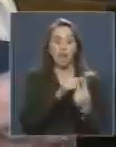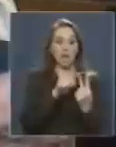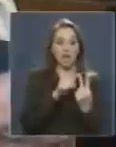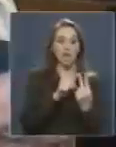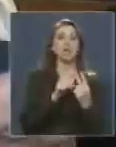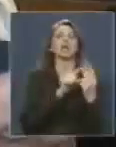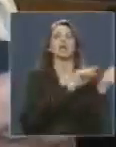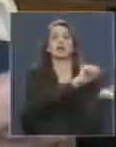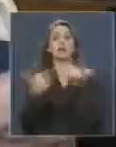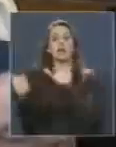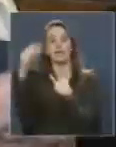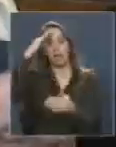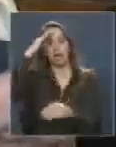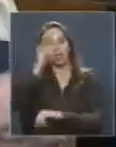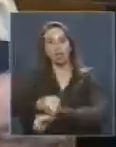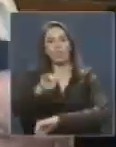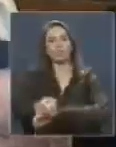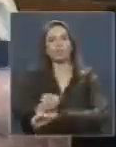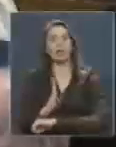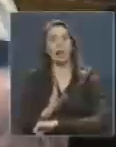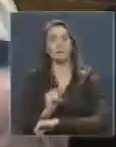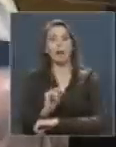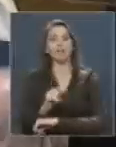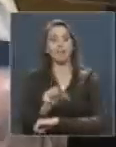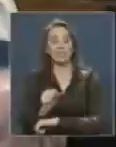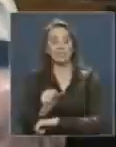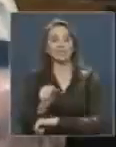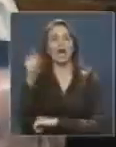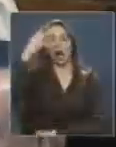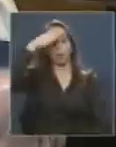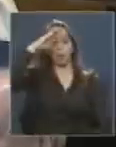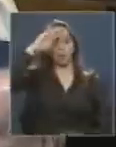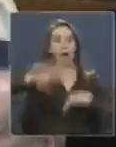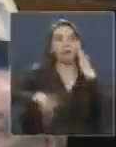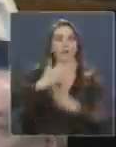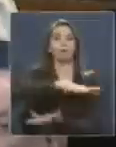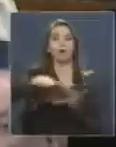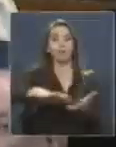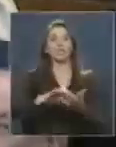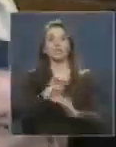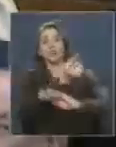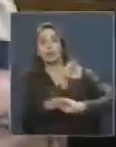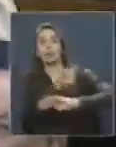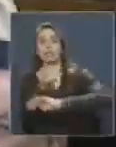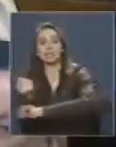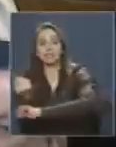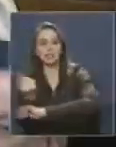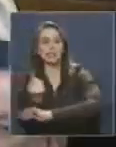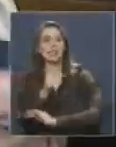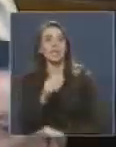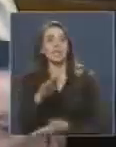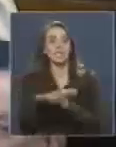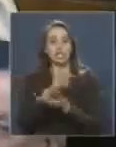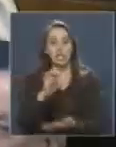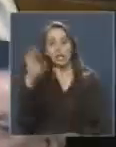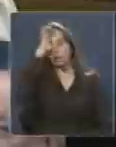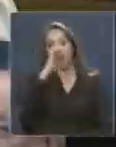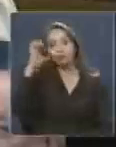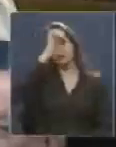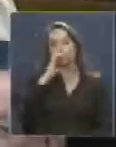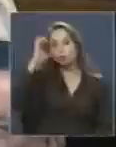derrocamiento de la dictadura de Batista en Cuba y poco después de la crisis de los misiles se enfrascó en la